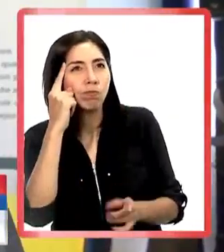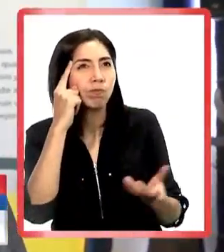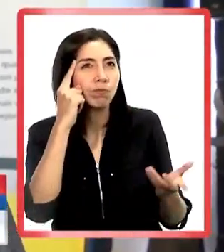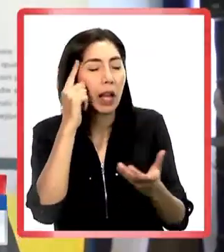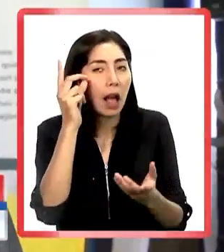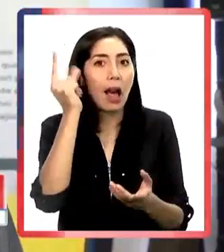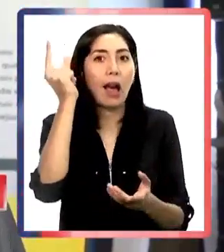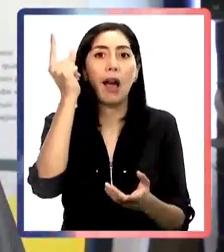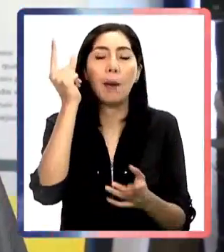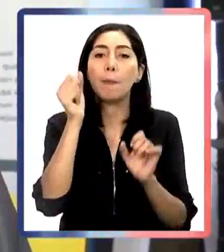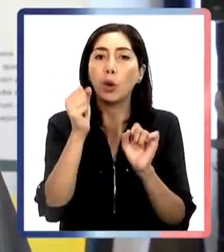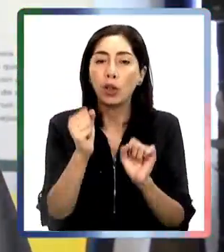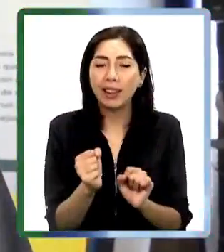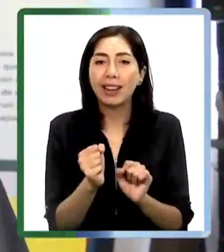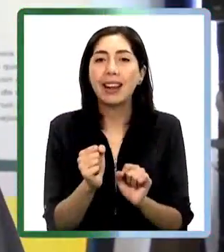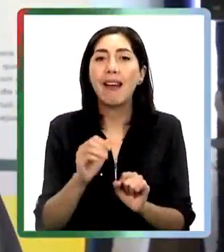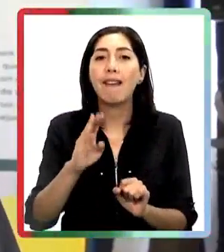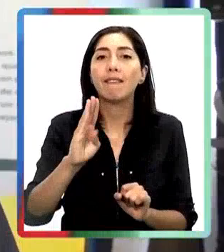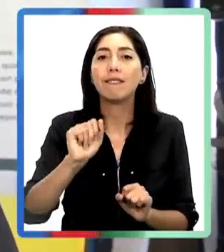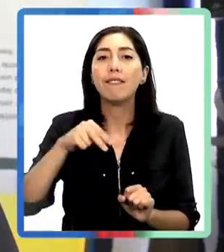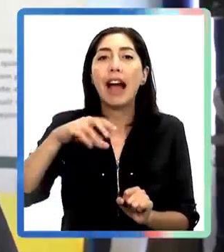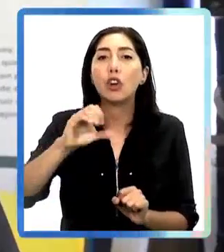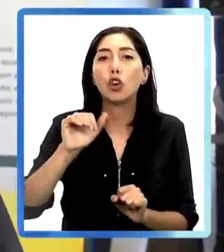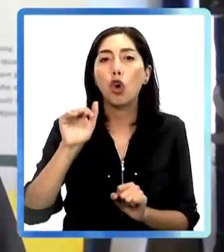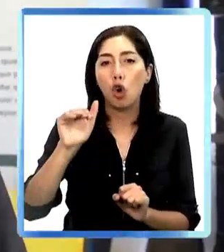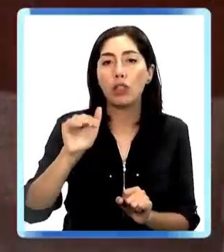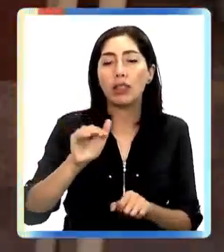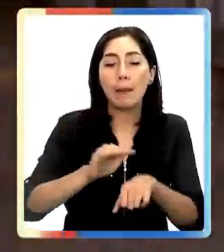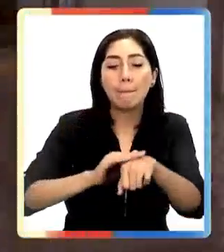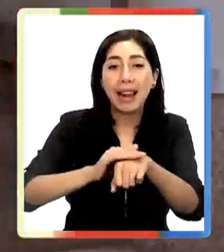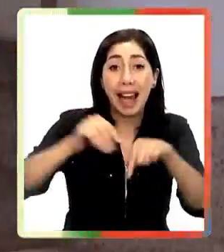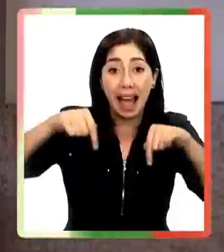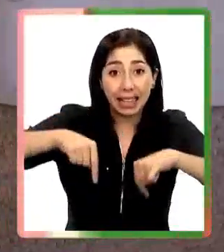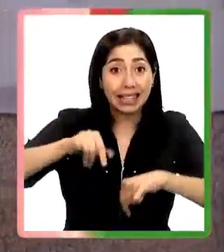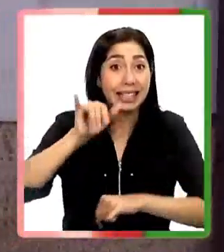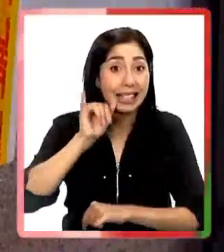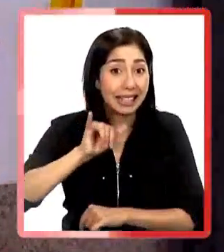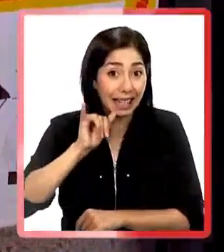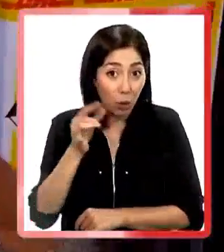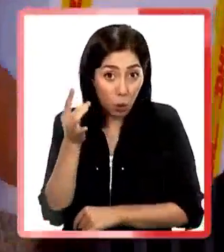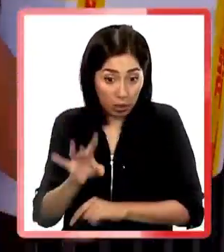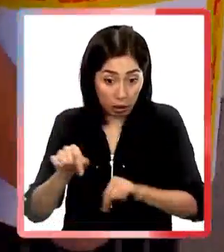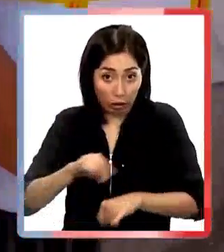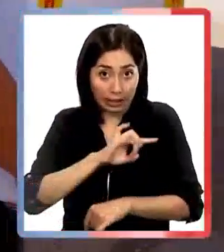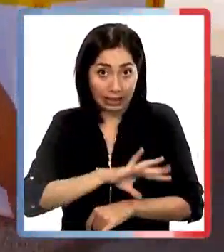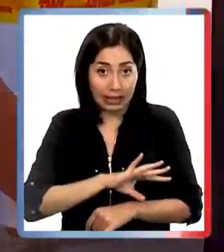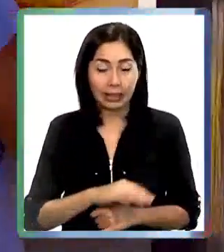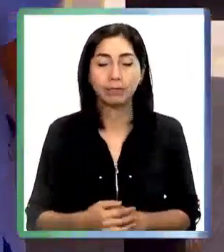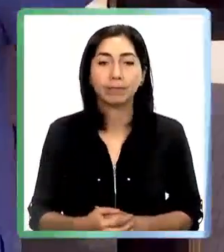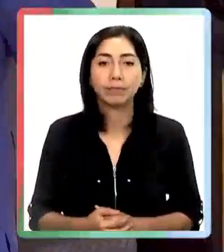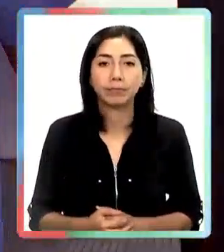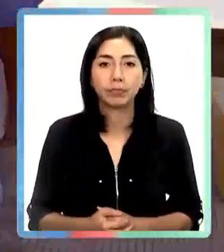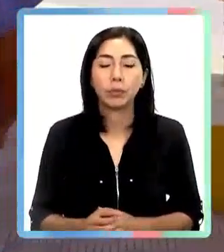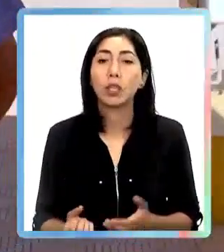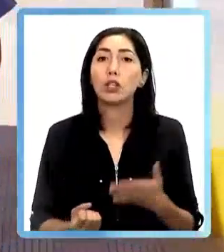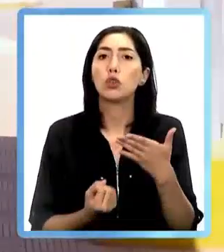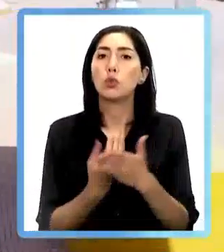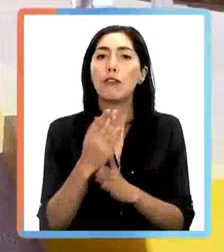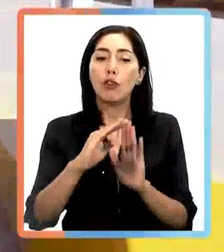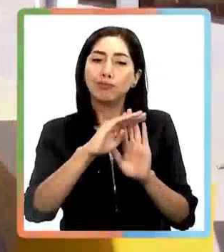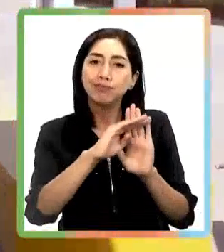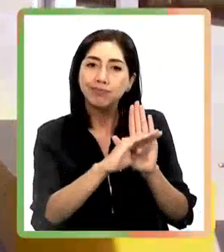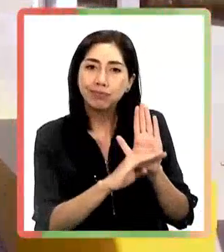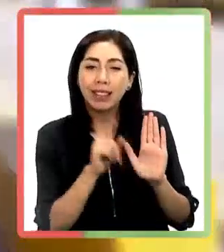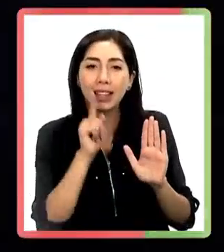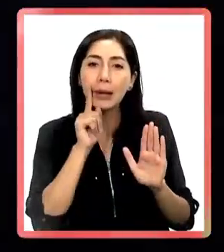poder crear este banco de piel acá en Iquique, el único que hay en este momento en Chile. El nuevo protocolo implementado